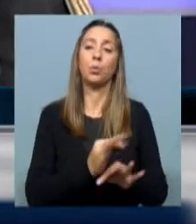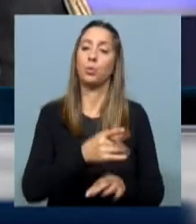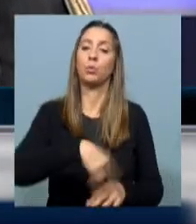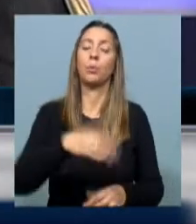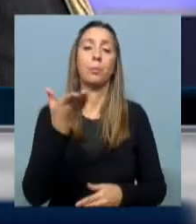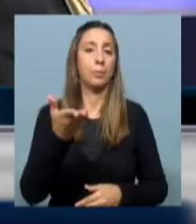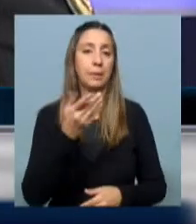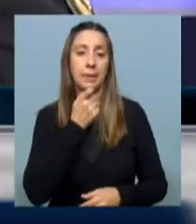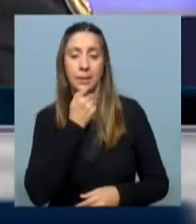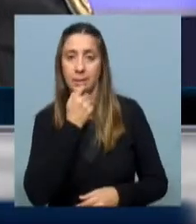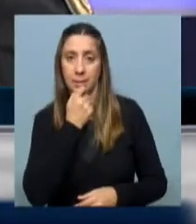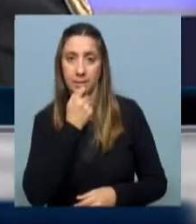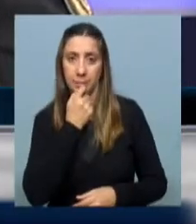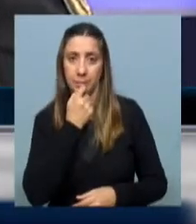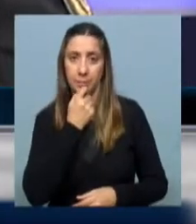pedimos que, por favor, cuando